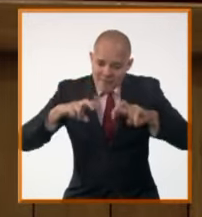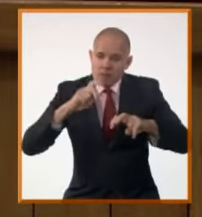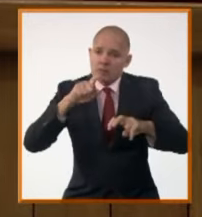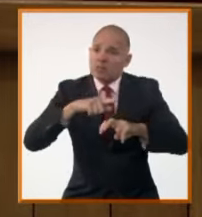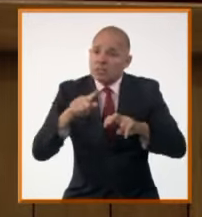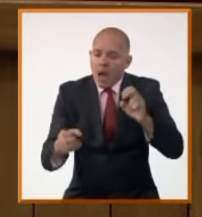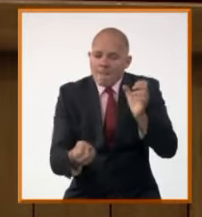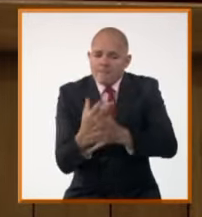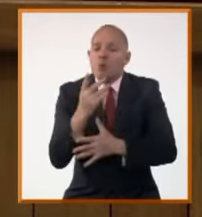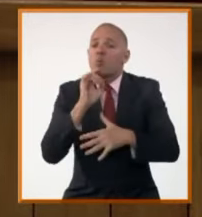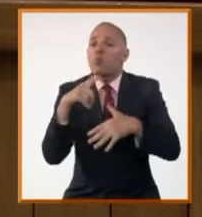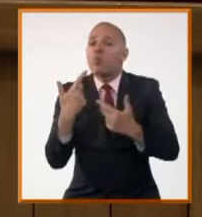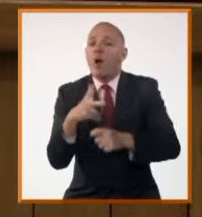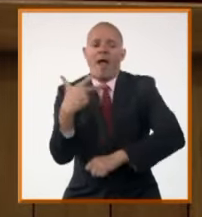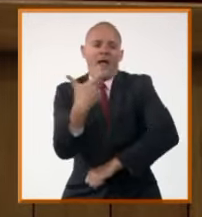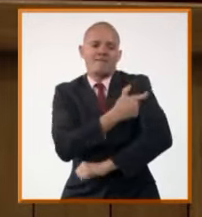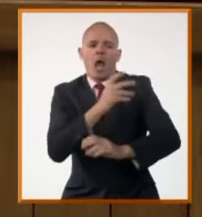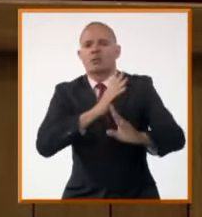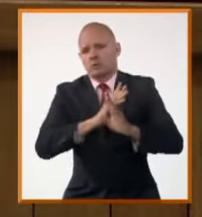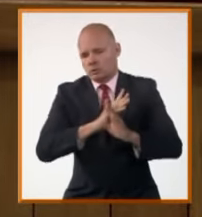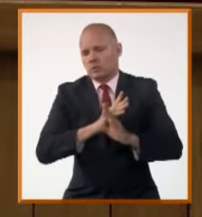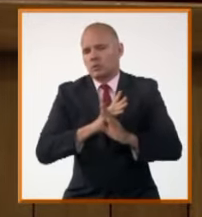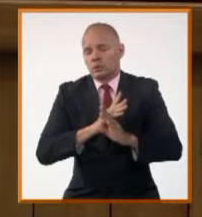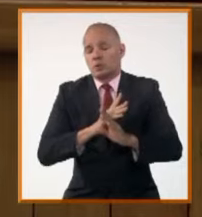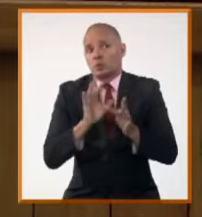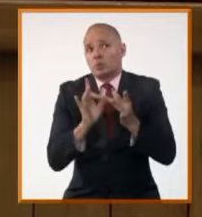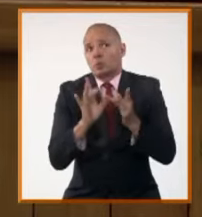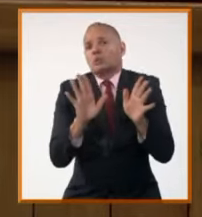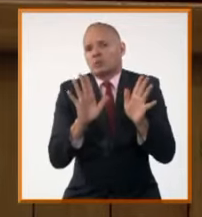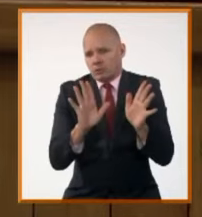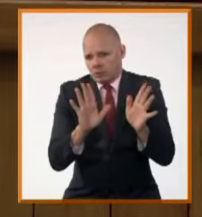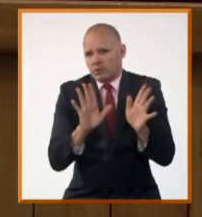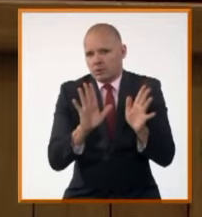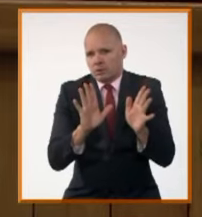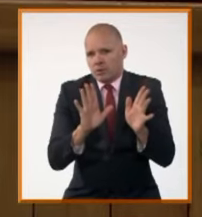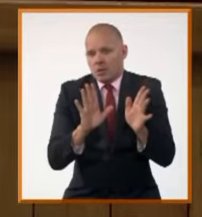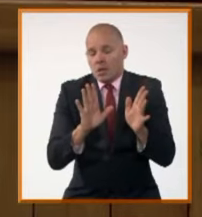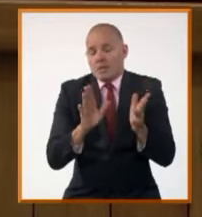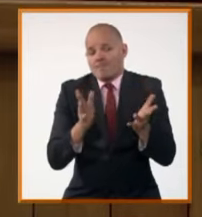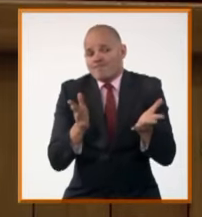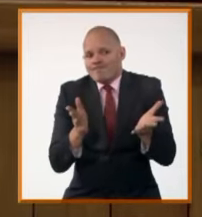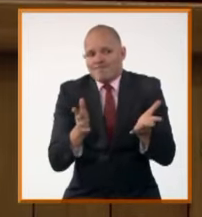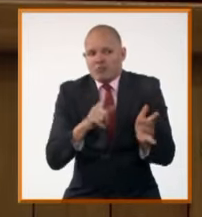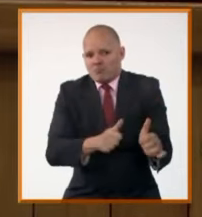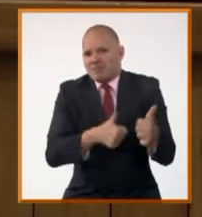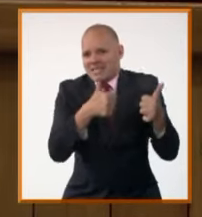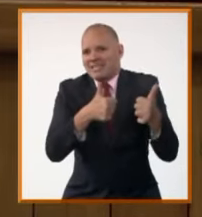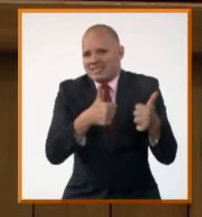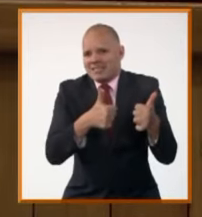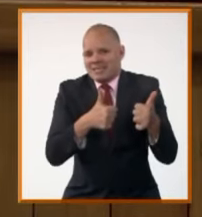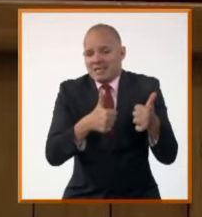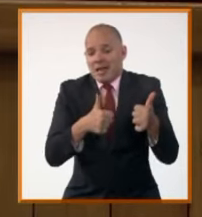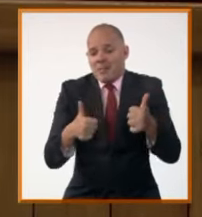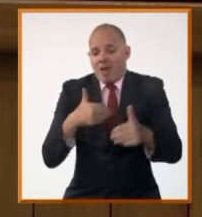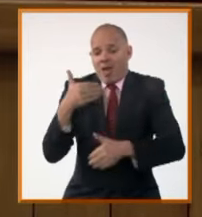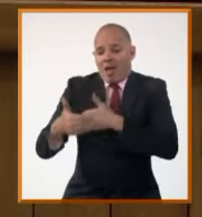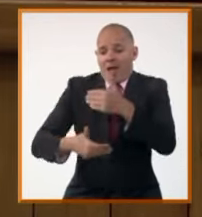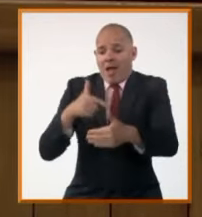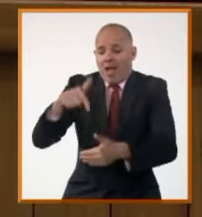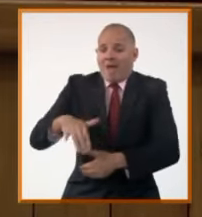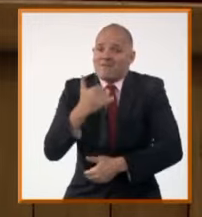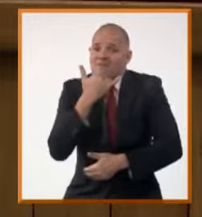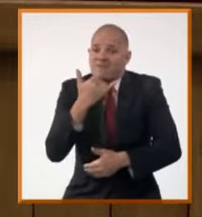que nos permitió controlar la COVID. Pero no hemos podido superar todos los impactos, sobre todo en lo económico que nos ha